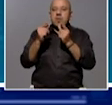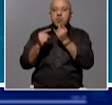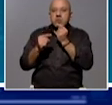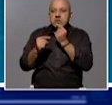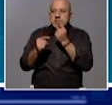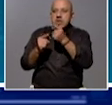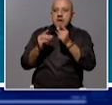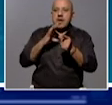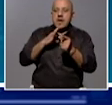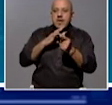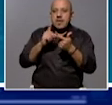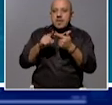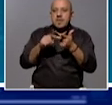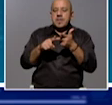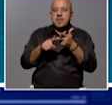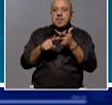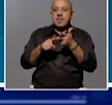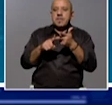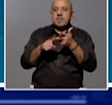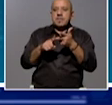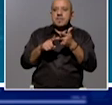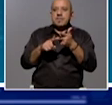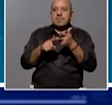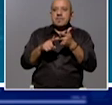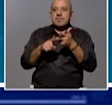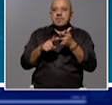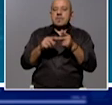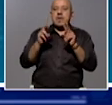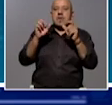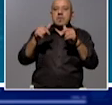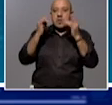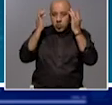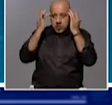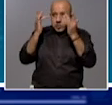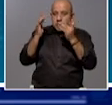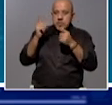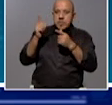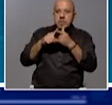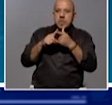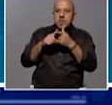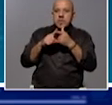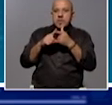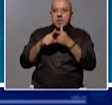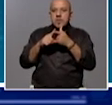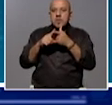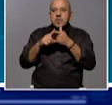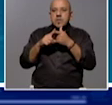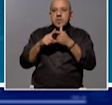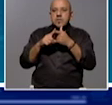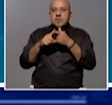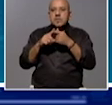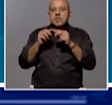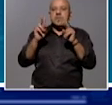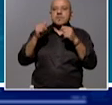están ahí bueno toda la parte el capítulo de educación es la parte relativa bueno a la